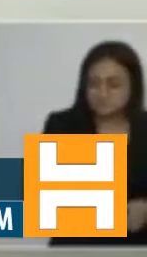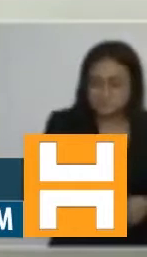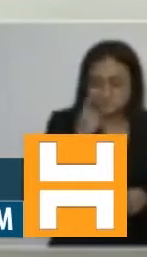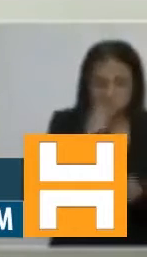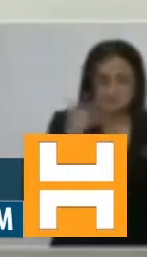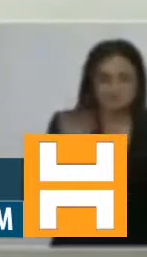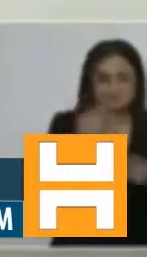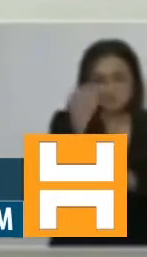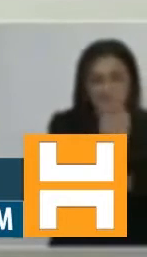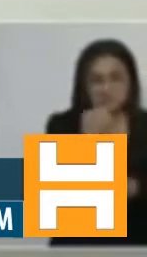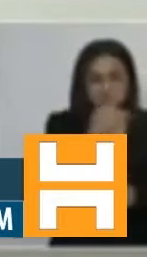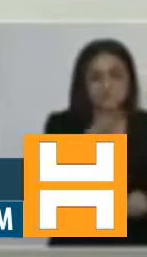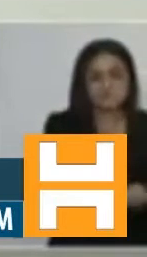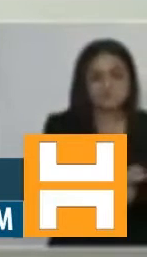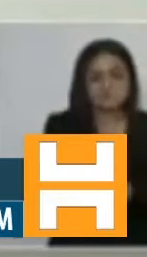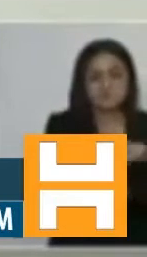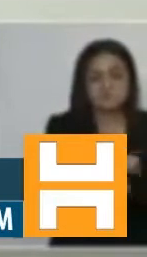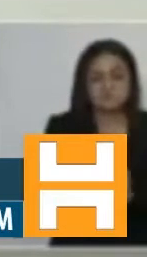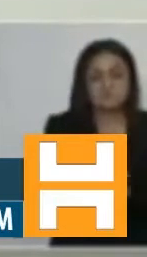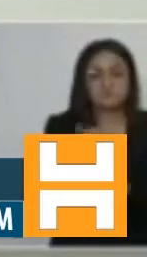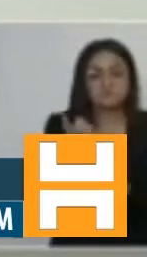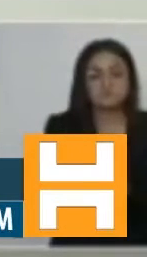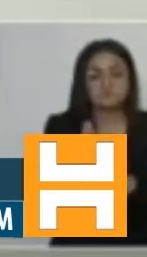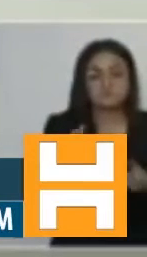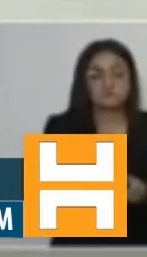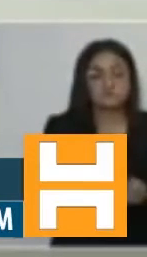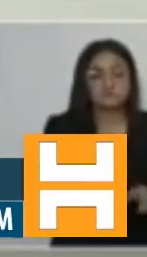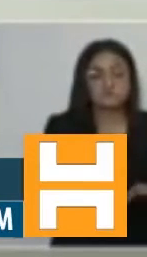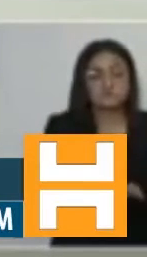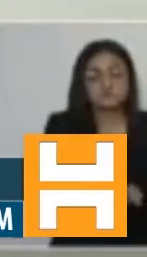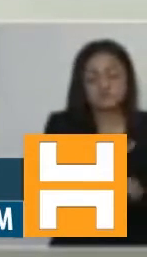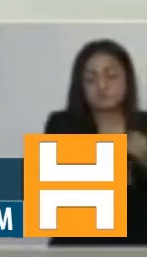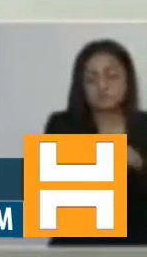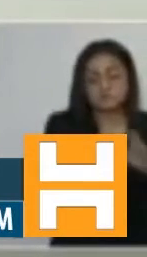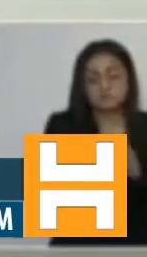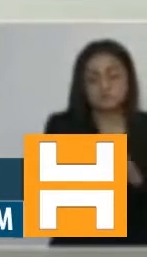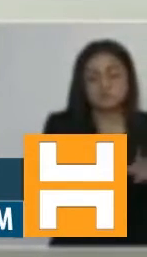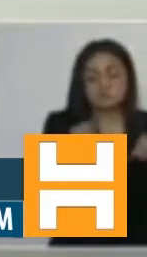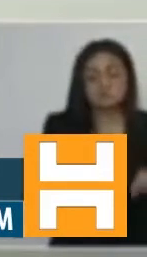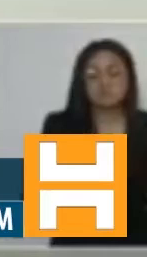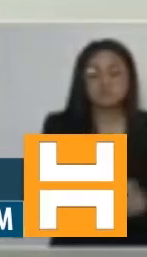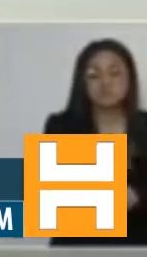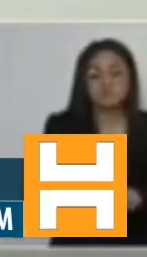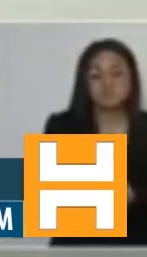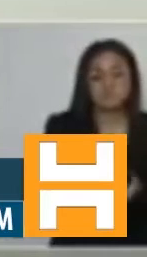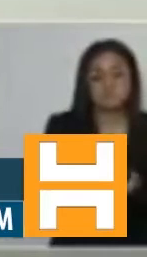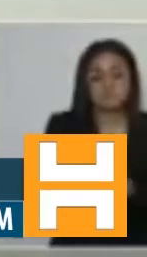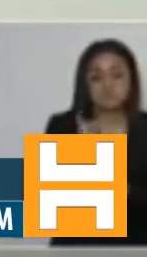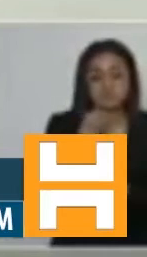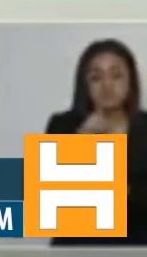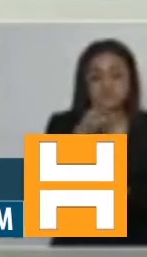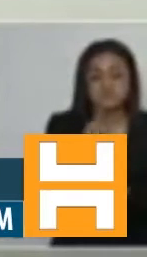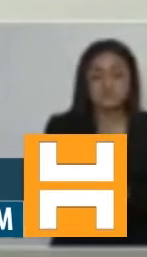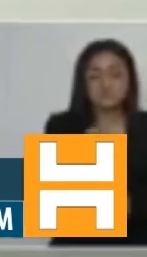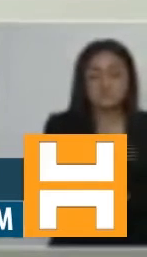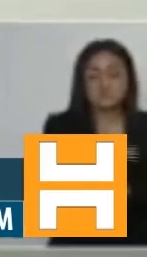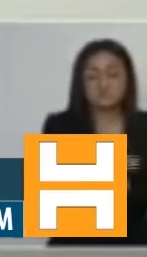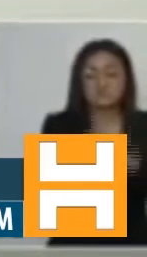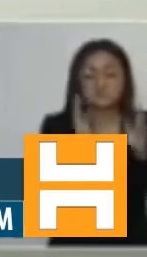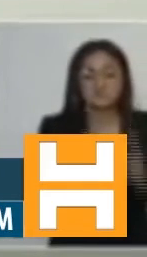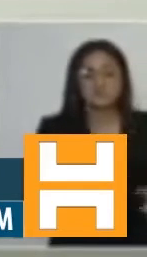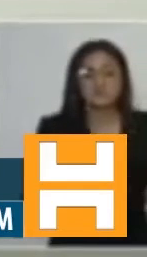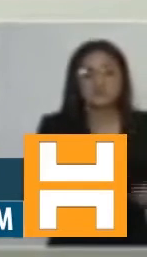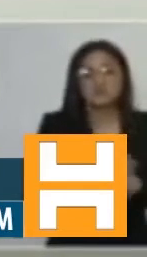patologías más comunes y salieron negativos los resultados por lo que lo mandamos al indre vamos a exponer el